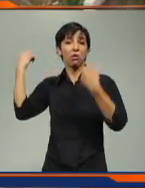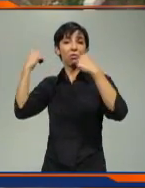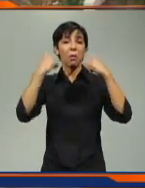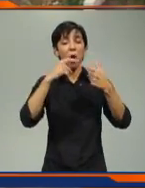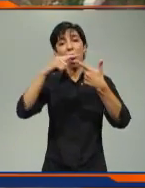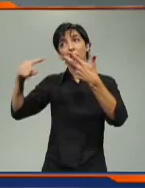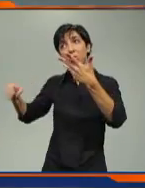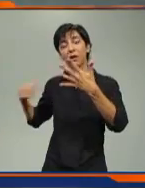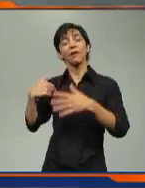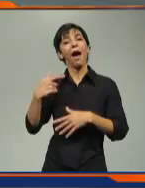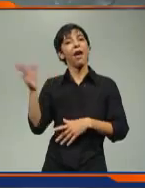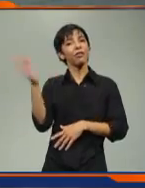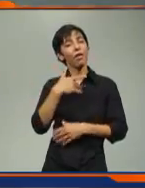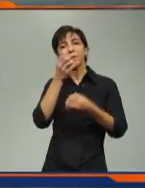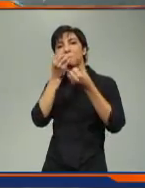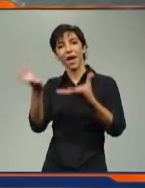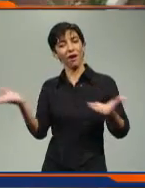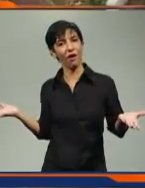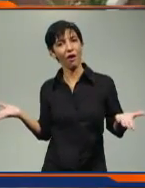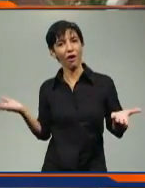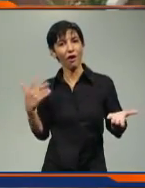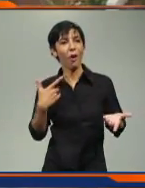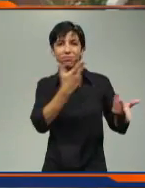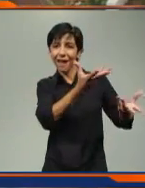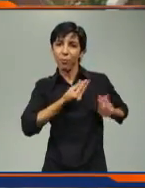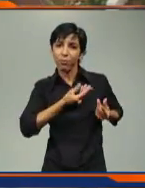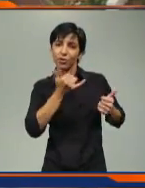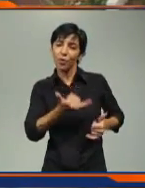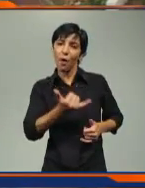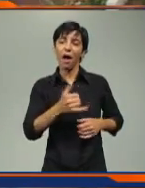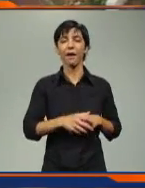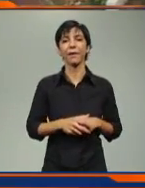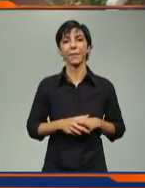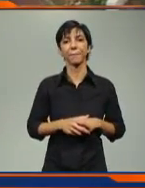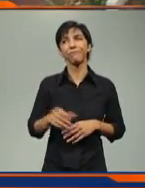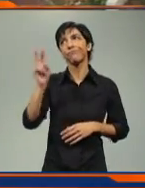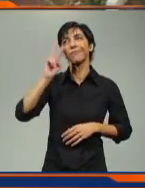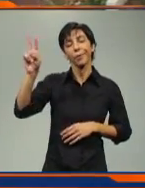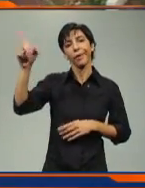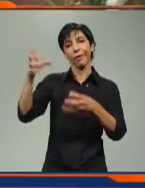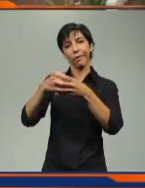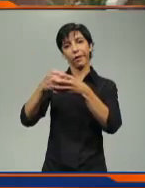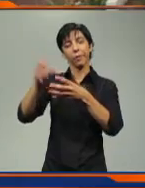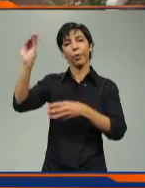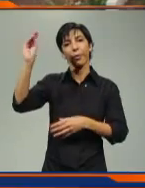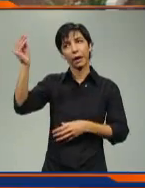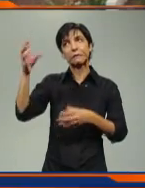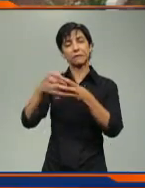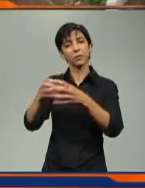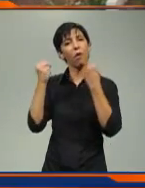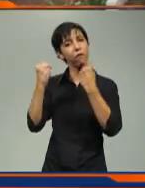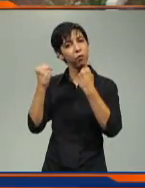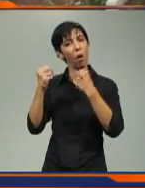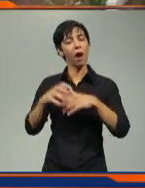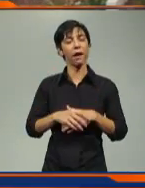mejorado muchísimo en ese sentido. Brasil es un equipo fuerte. Siempre está ahí a la expectativa.